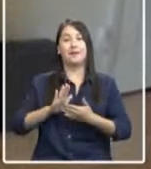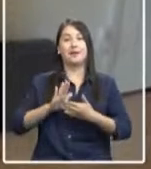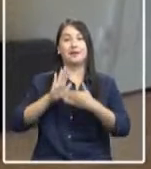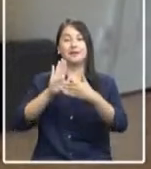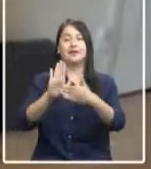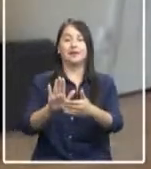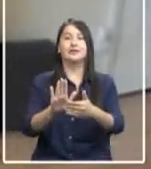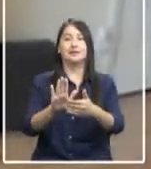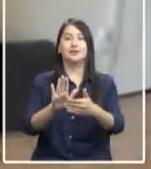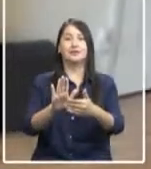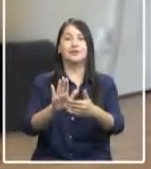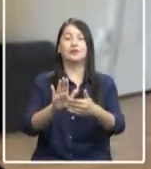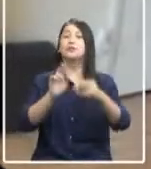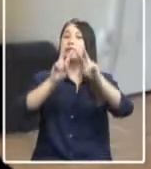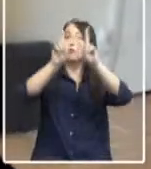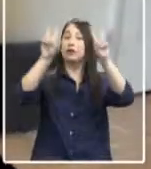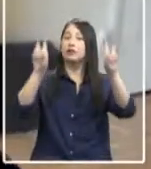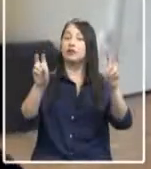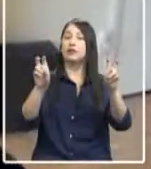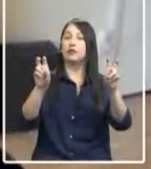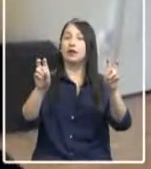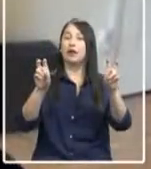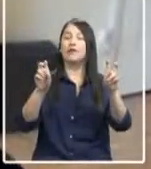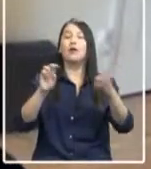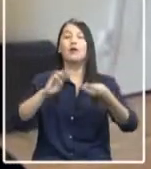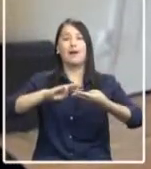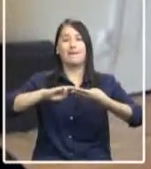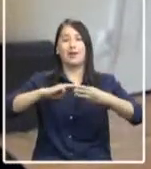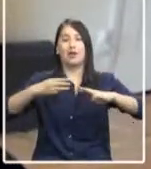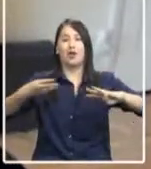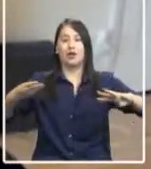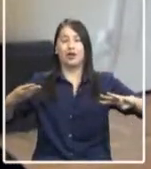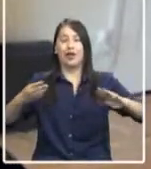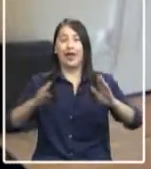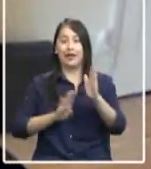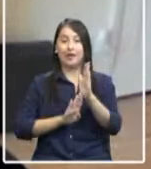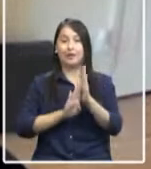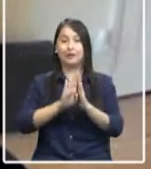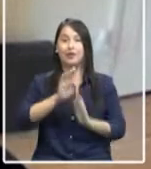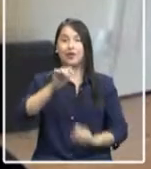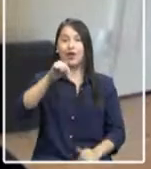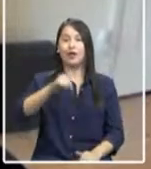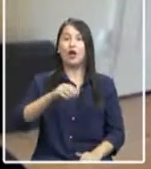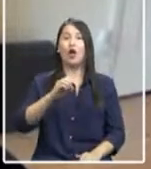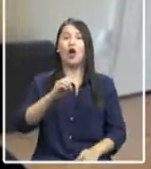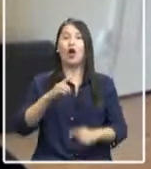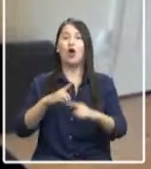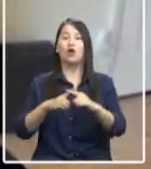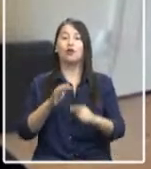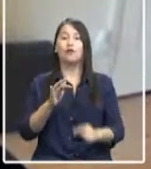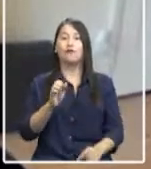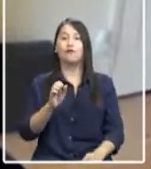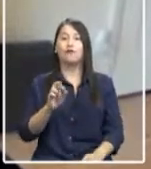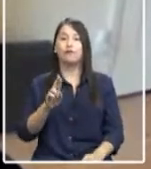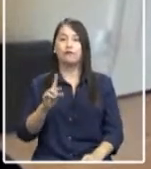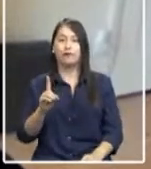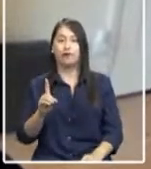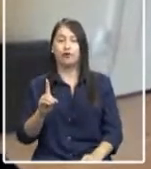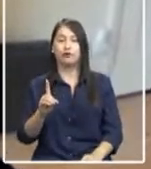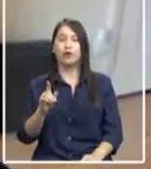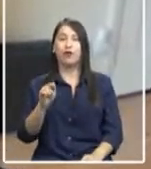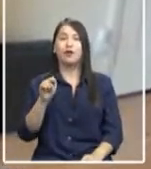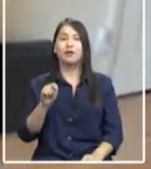es sobre una metodología que hemos desarrollado aquí en Oxford, que se llama el